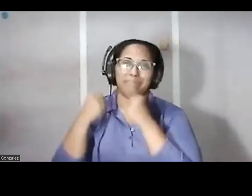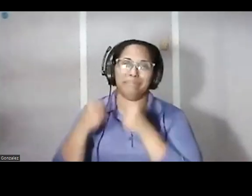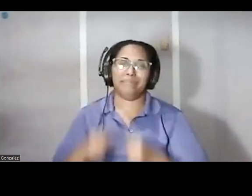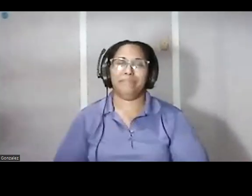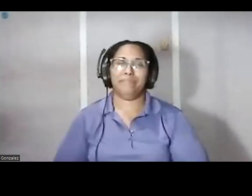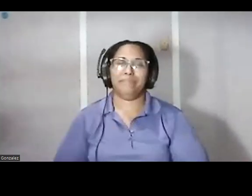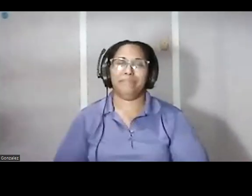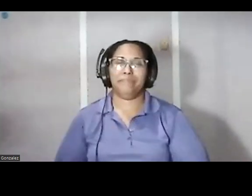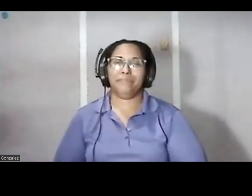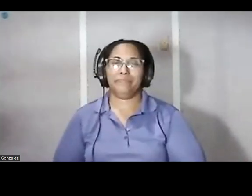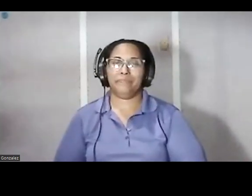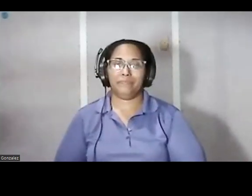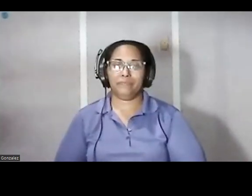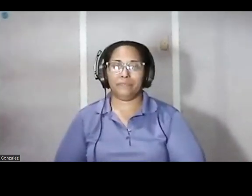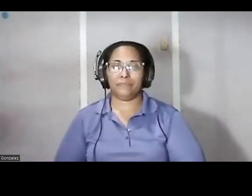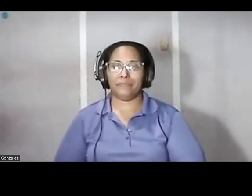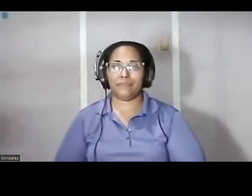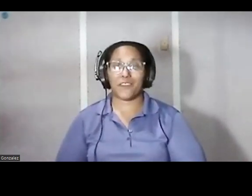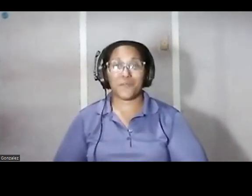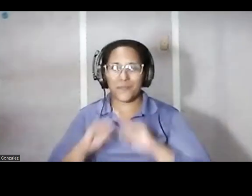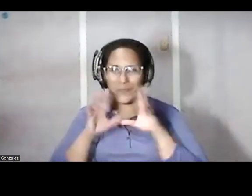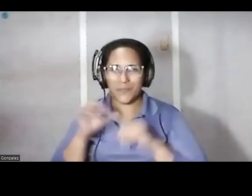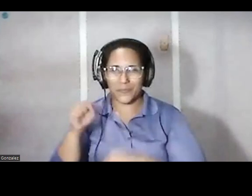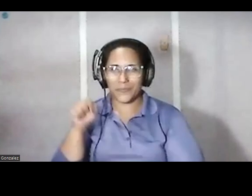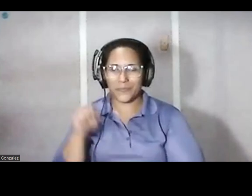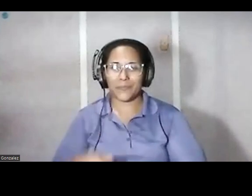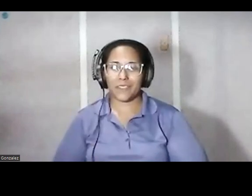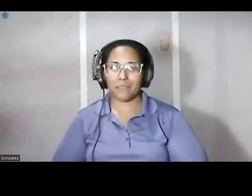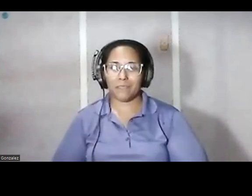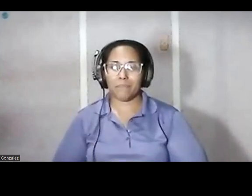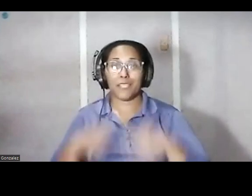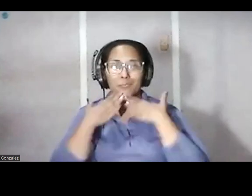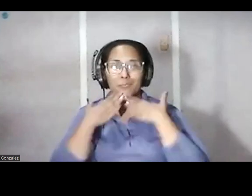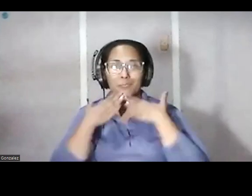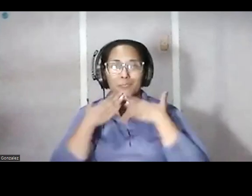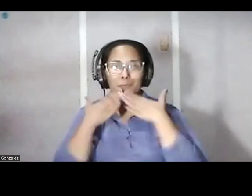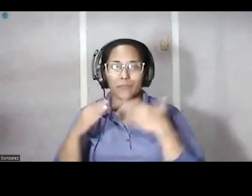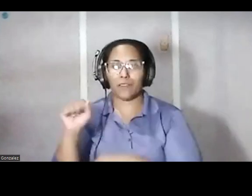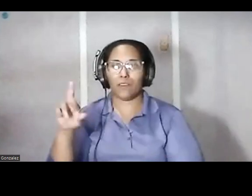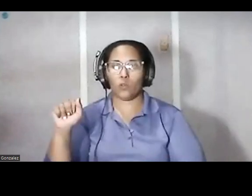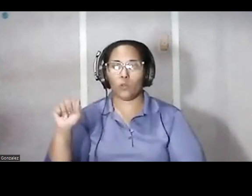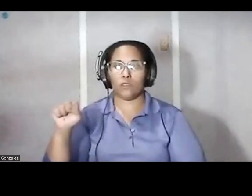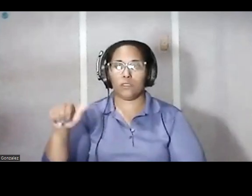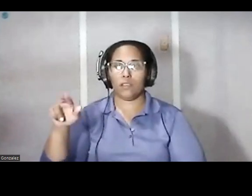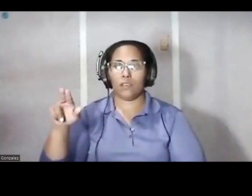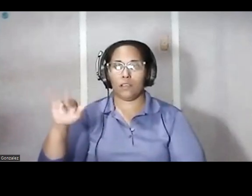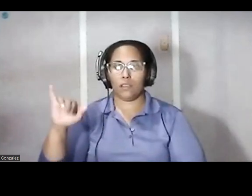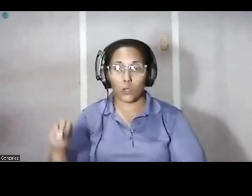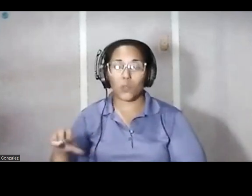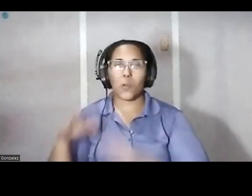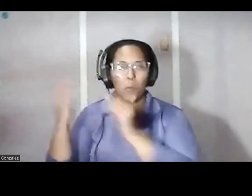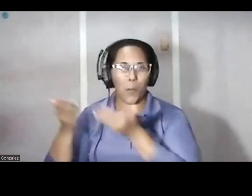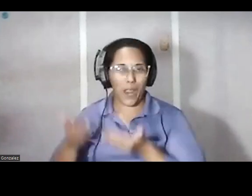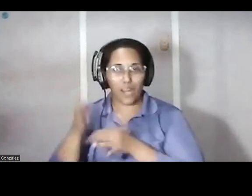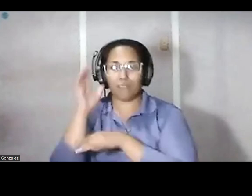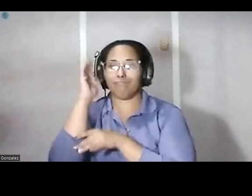algún momento. sí, claro que sí. Queremos darle las gracias, doctora Rosario, por habernos brindado esta charla sobre